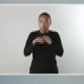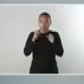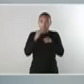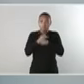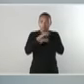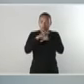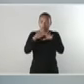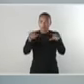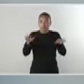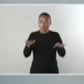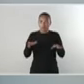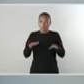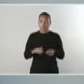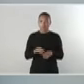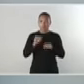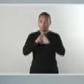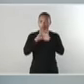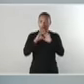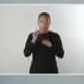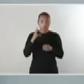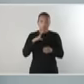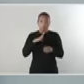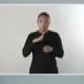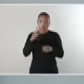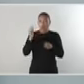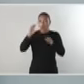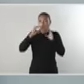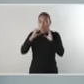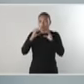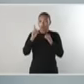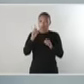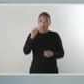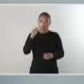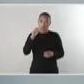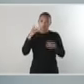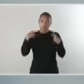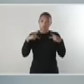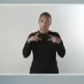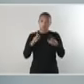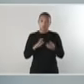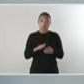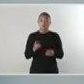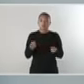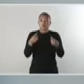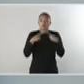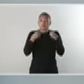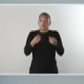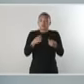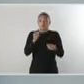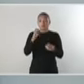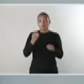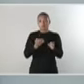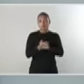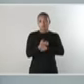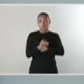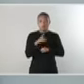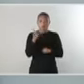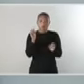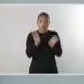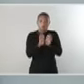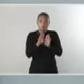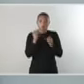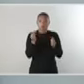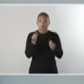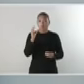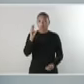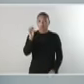transparencia y acceso a la información y protección de datos personales esto nos da que es un estado demasiado corrupto